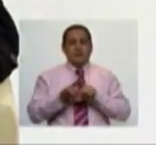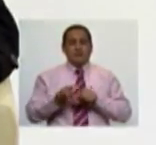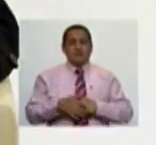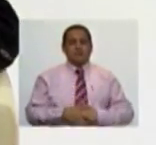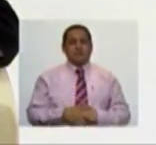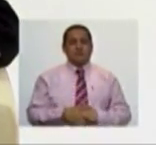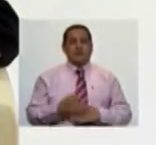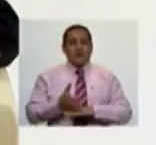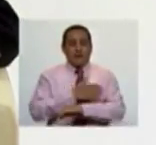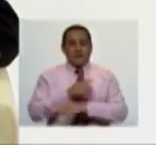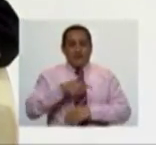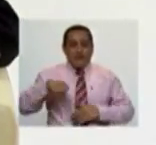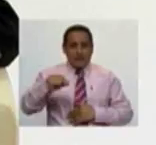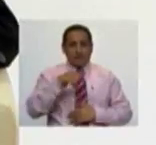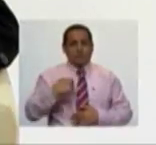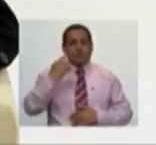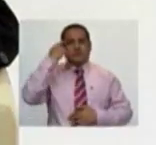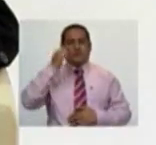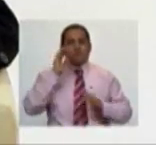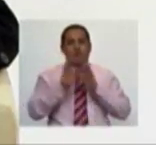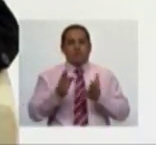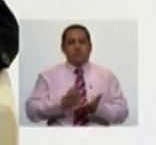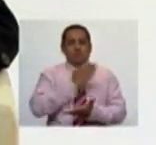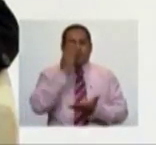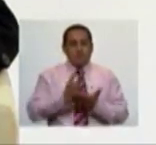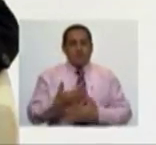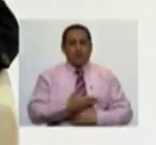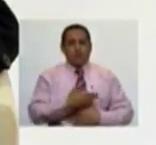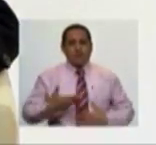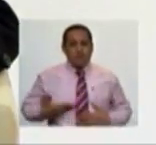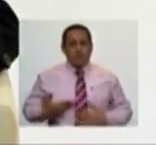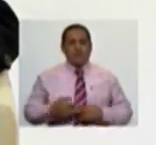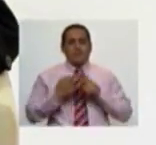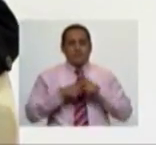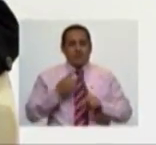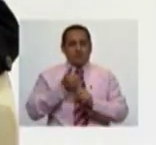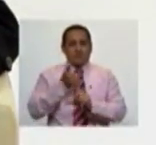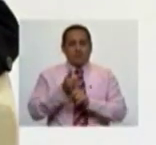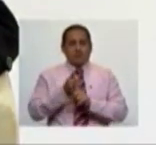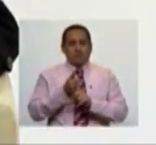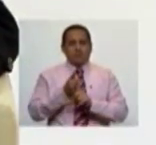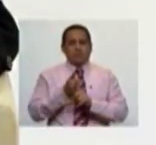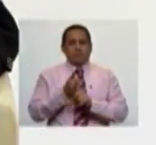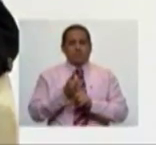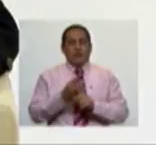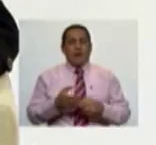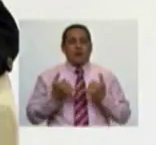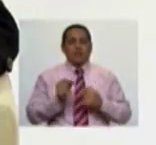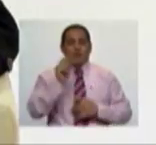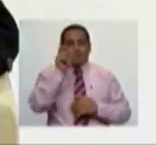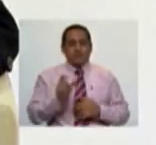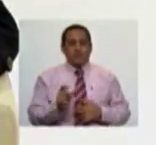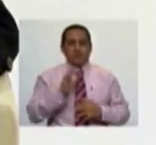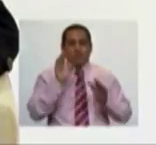que debería reaccionar frente a esa vulnerabilidad del Estado y hacer lo propio. Entonces,